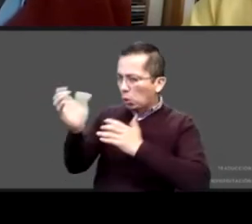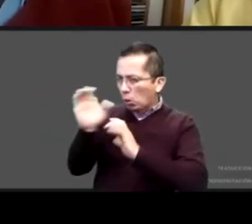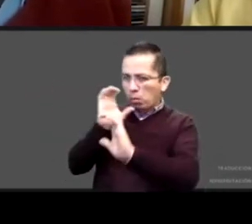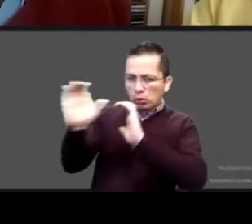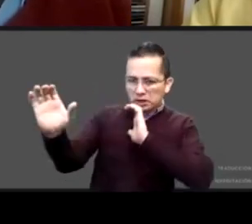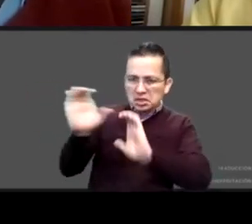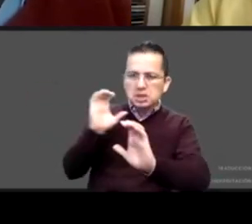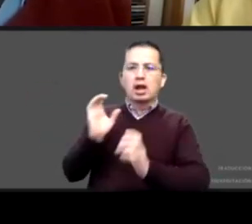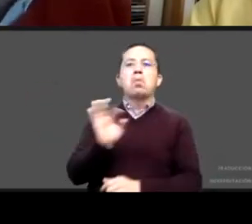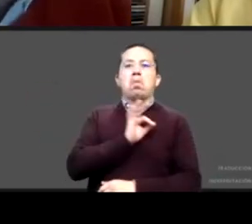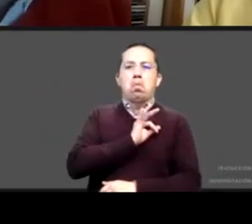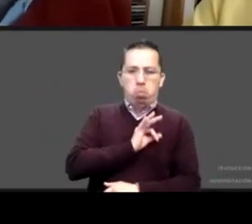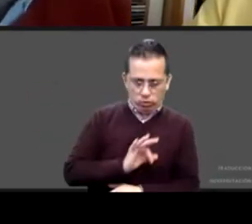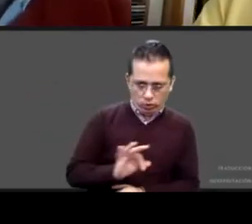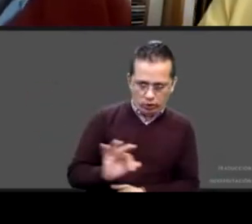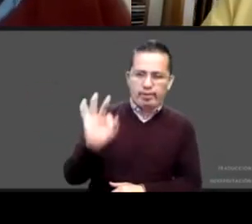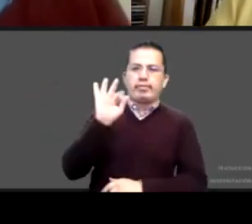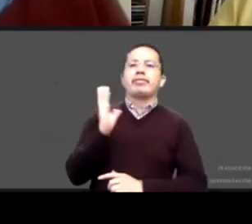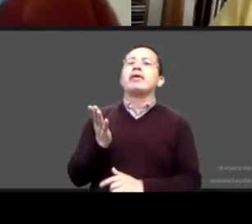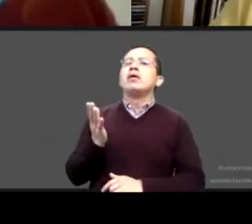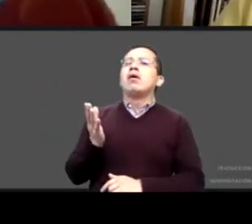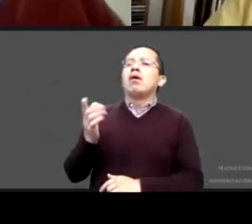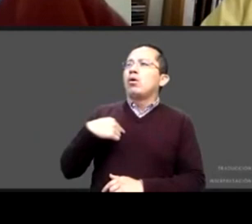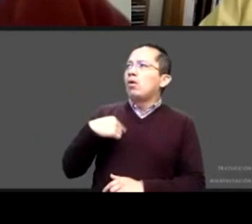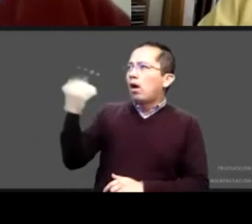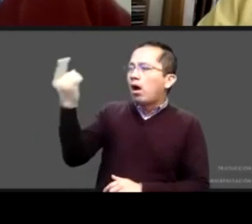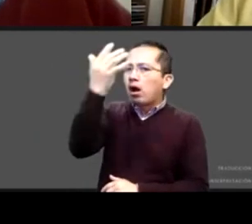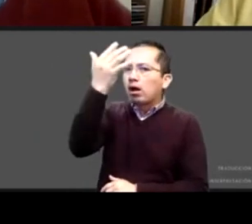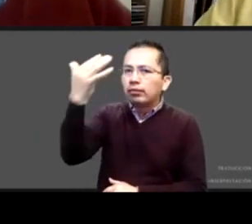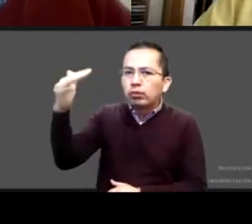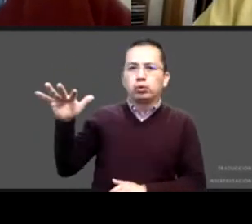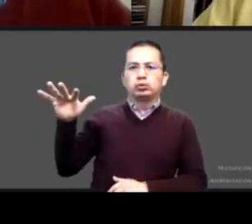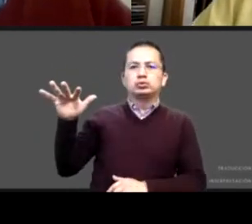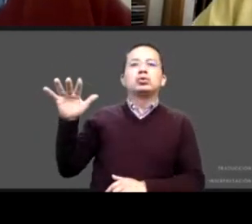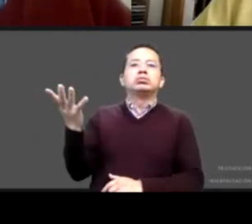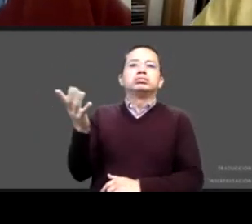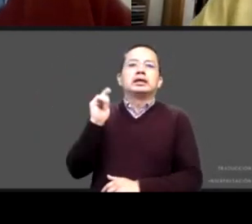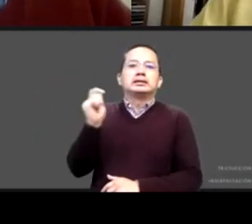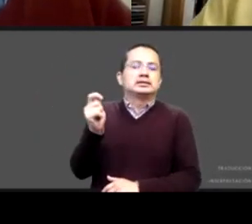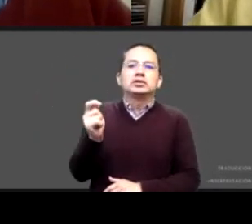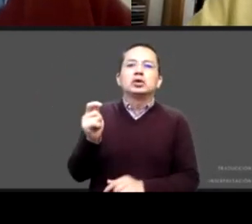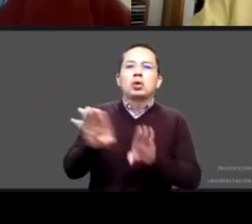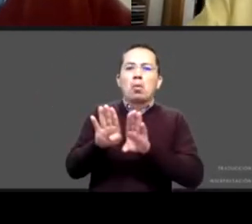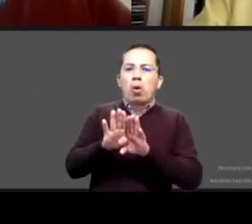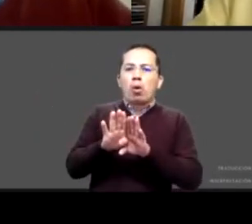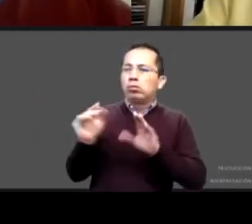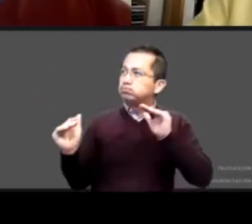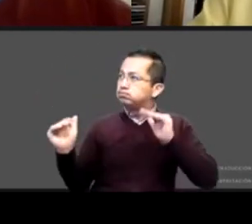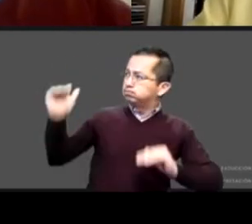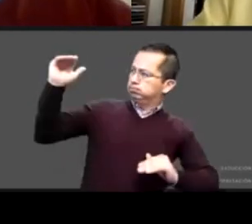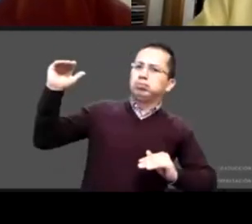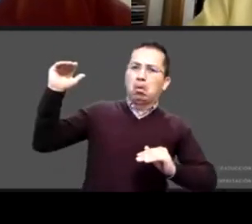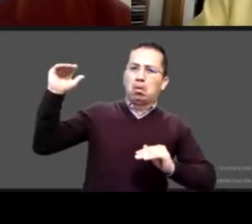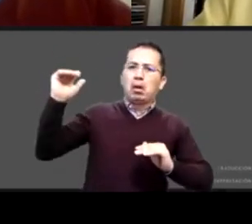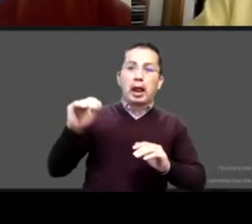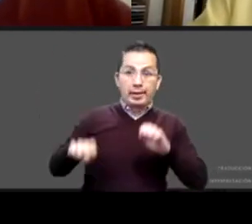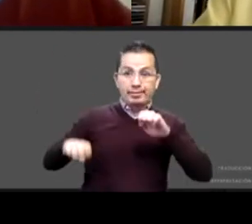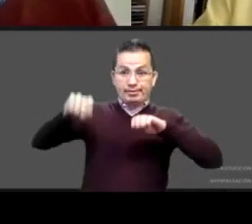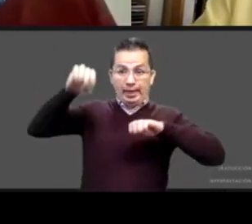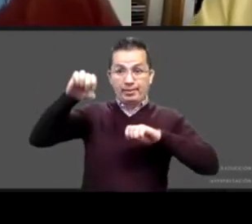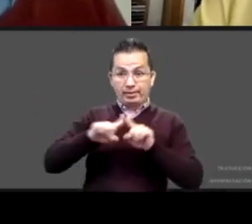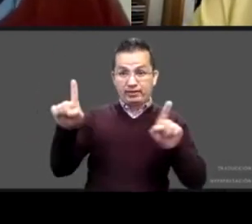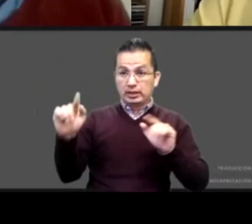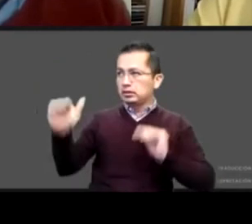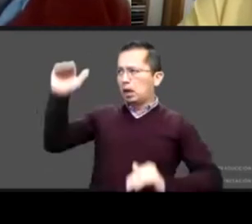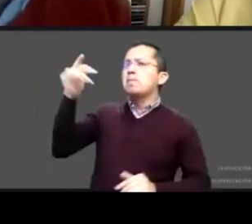con quien generar esto que hemos llamado justamente estos diálogos intergeneracionales. Creemos que